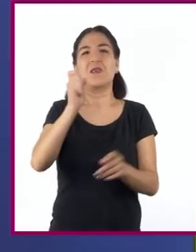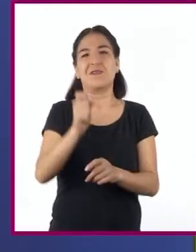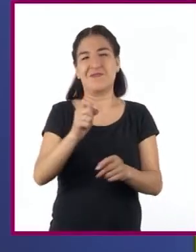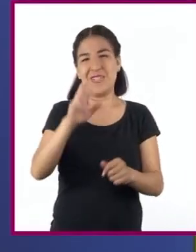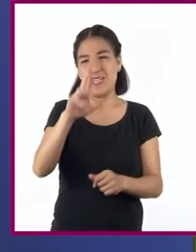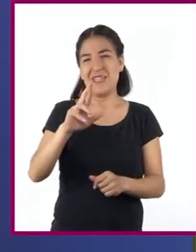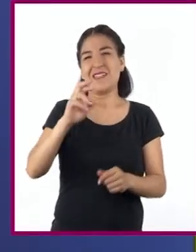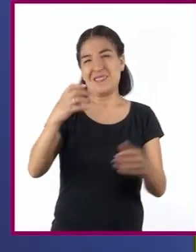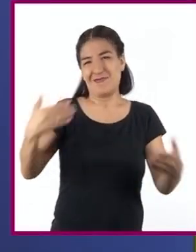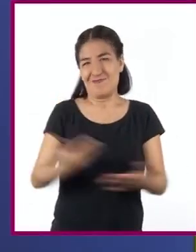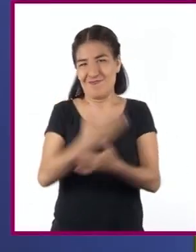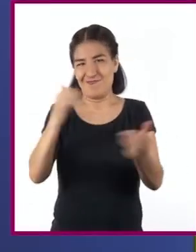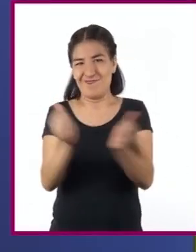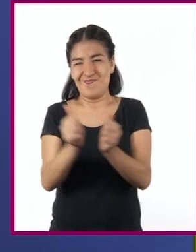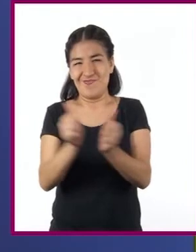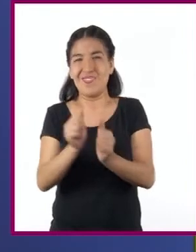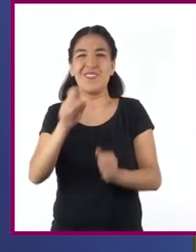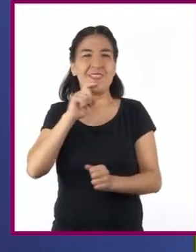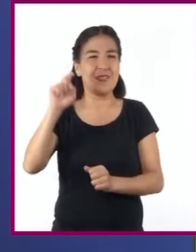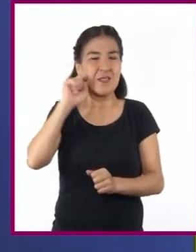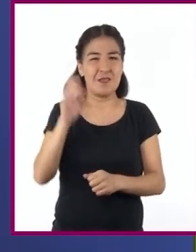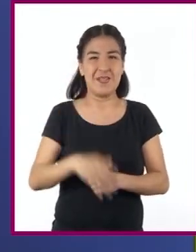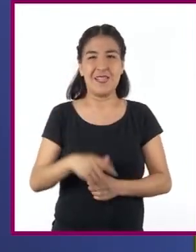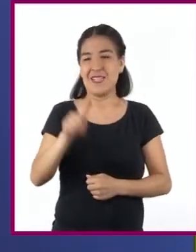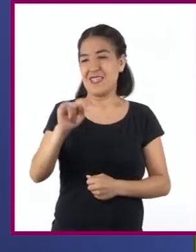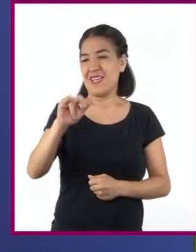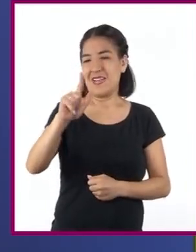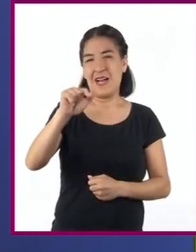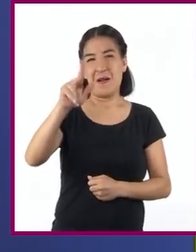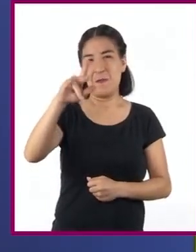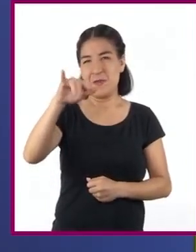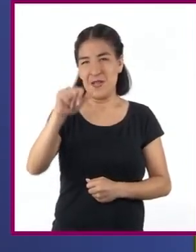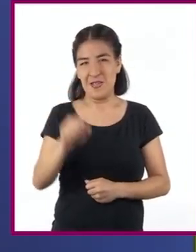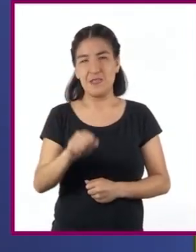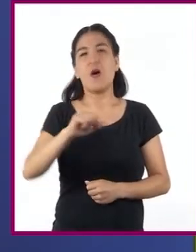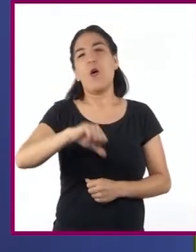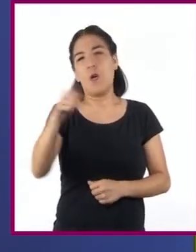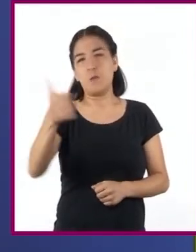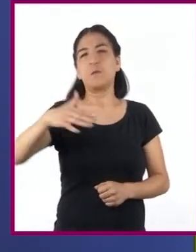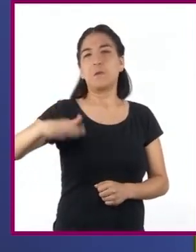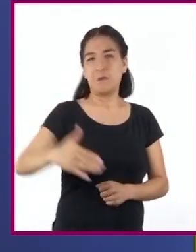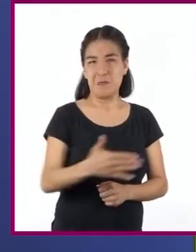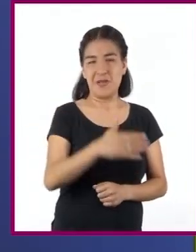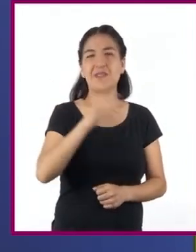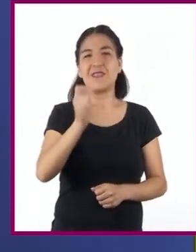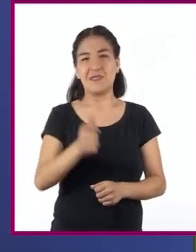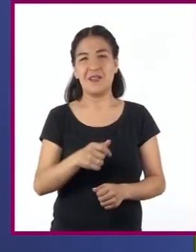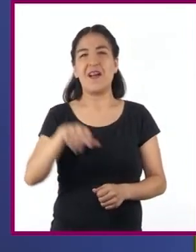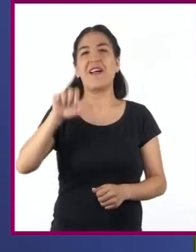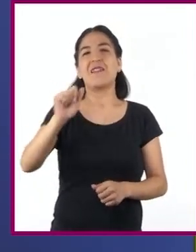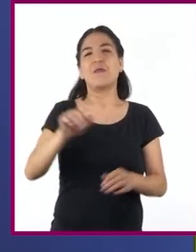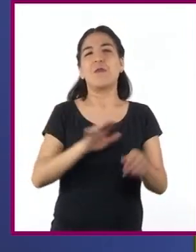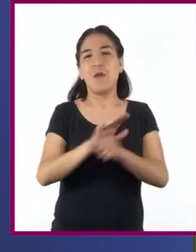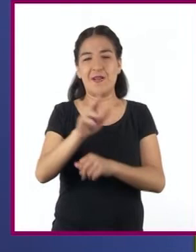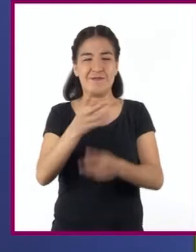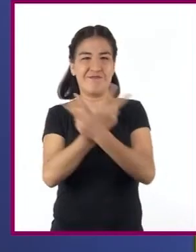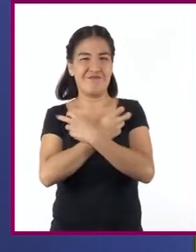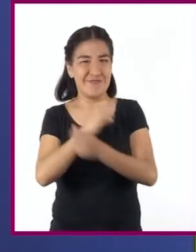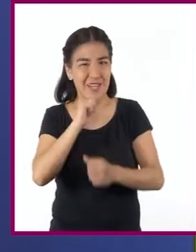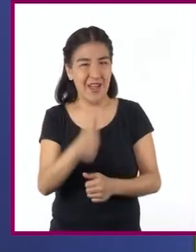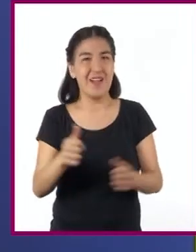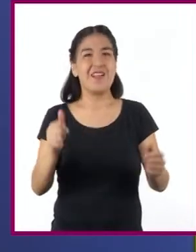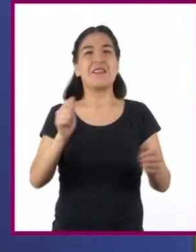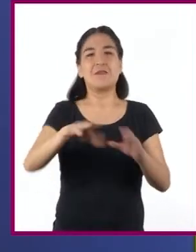sexual. Las tilapias, como muchos peces óseos, además de los anfibios, los mejillones,